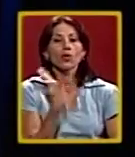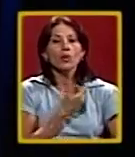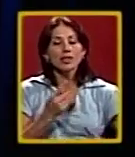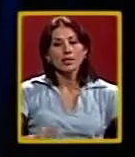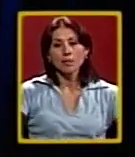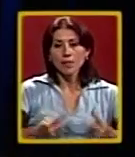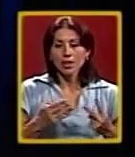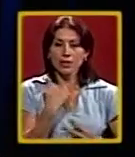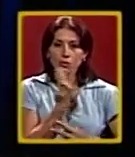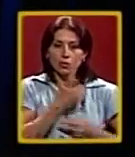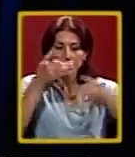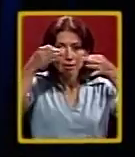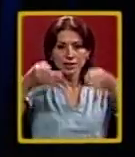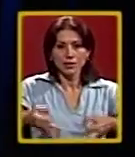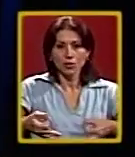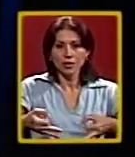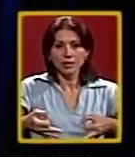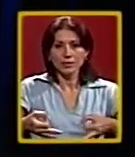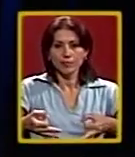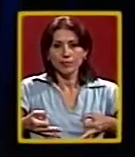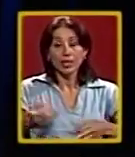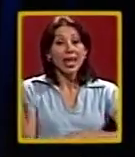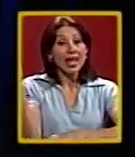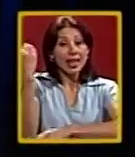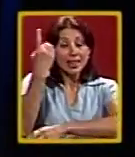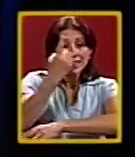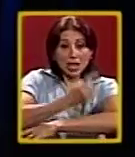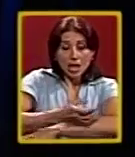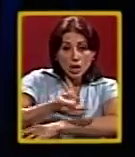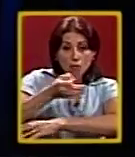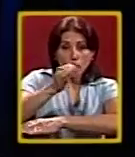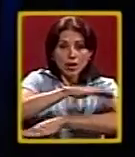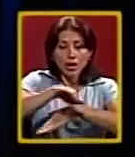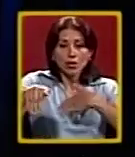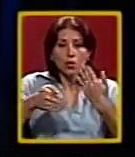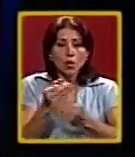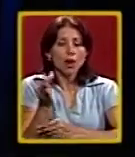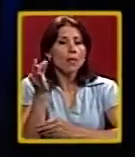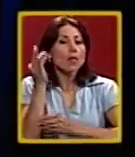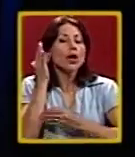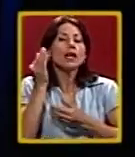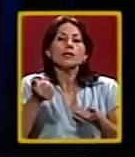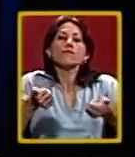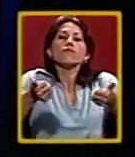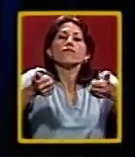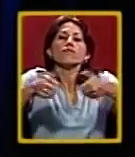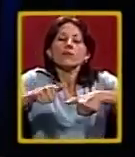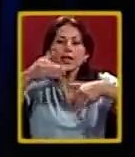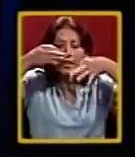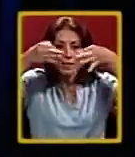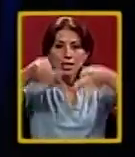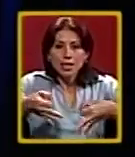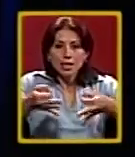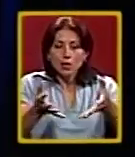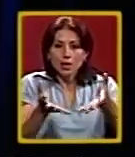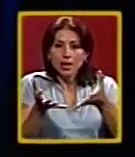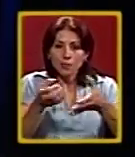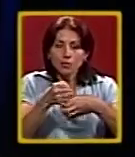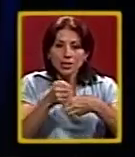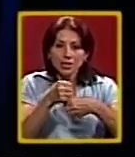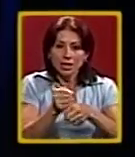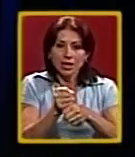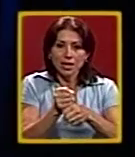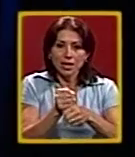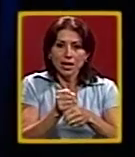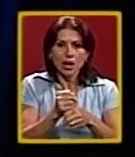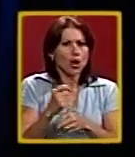nuestras decisiones. El día que todas estemos decididas a hacer lo que nosotros de veras queremos hacer y